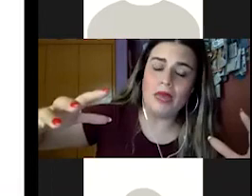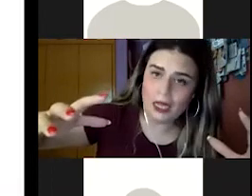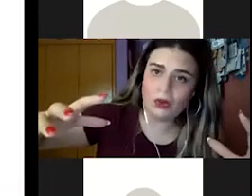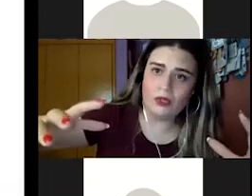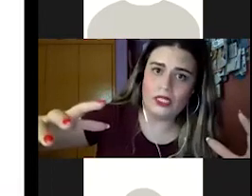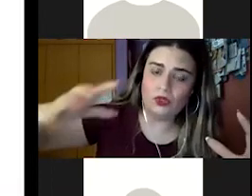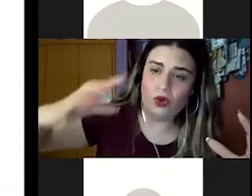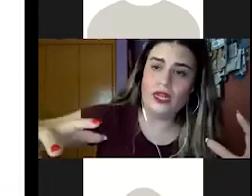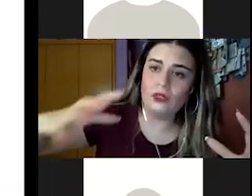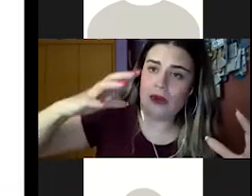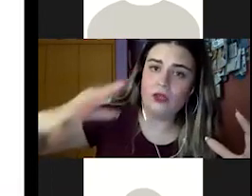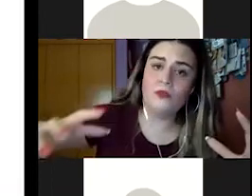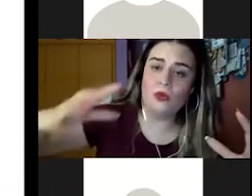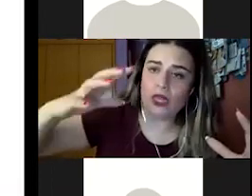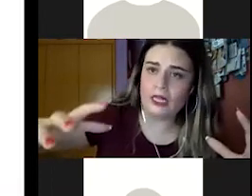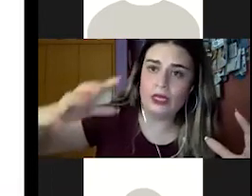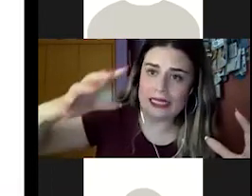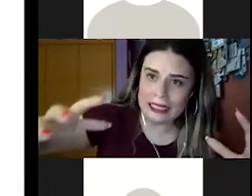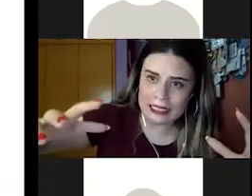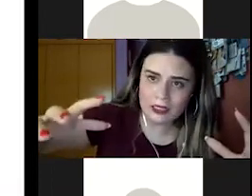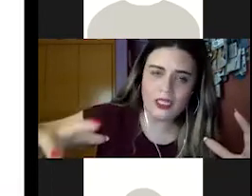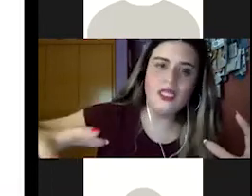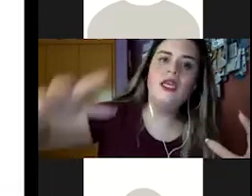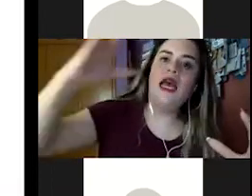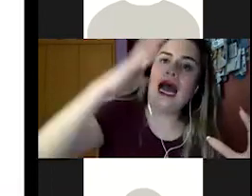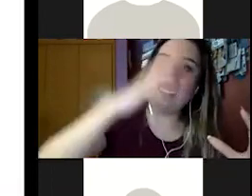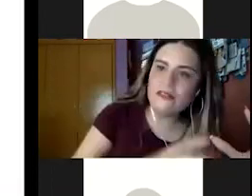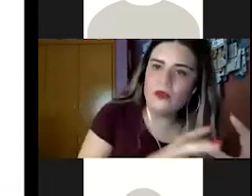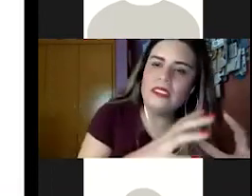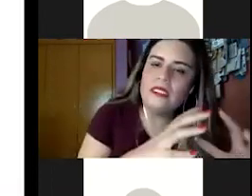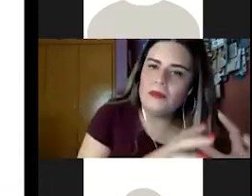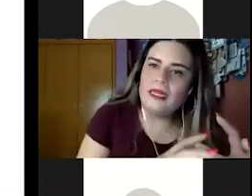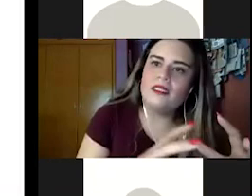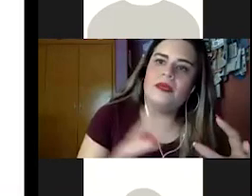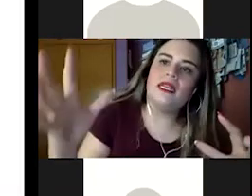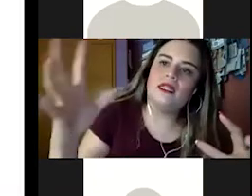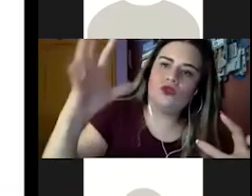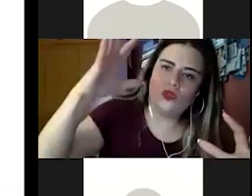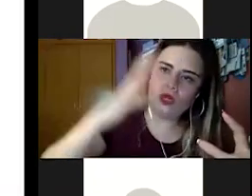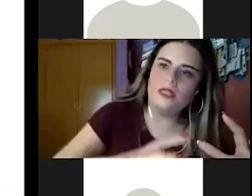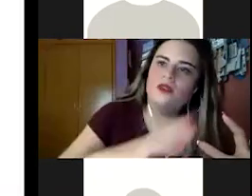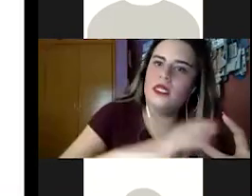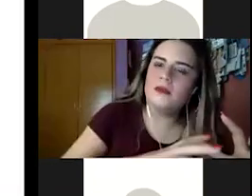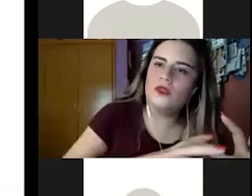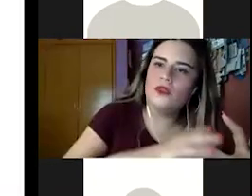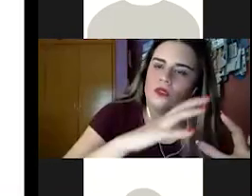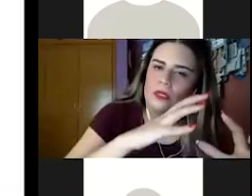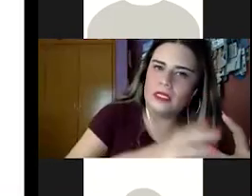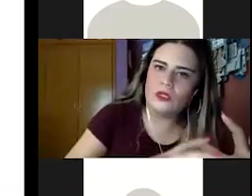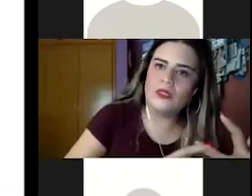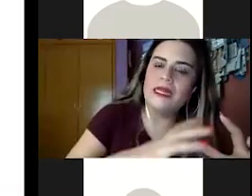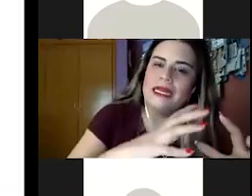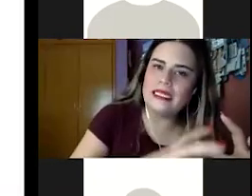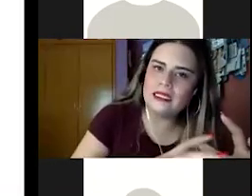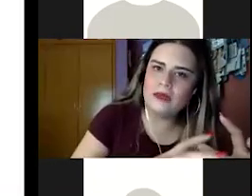en México. Esos órganos, al menos por decreto, existen. A nivel municipal se espera que estos órganos de seguimiento e